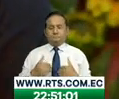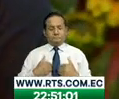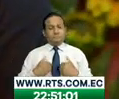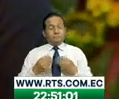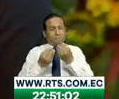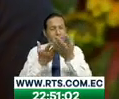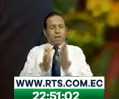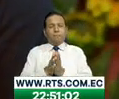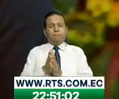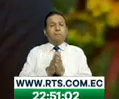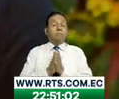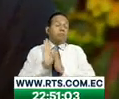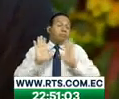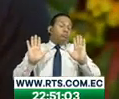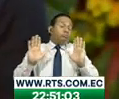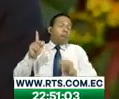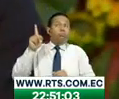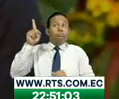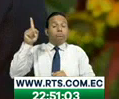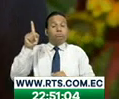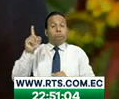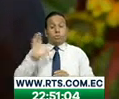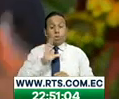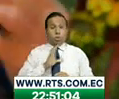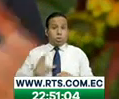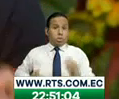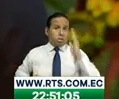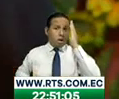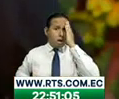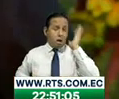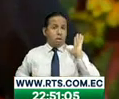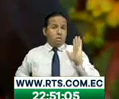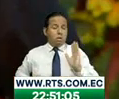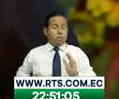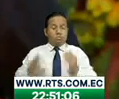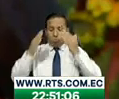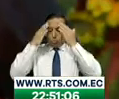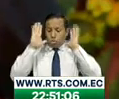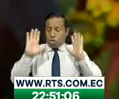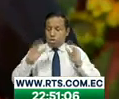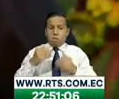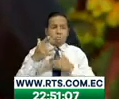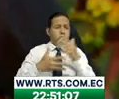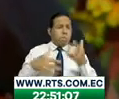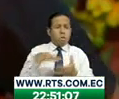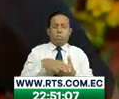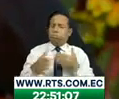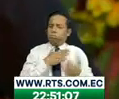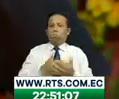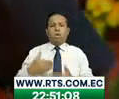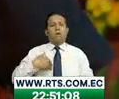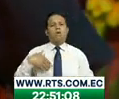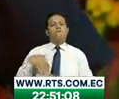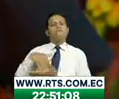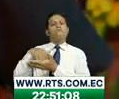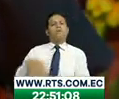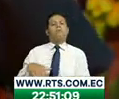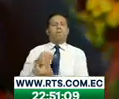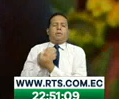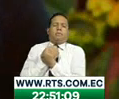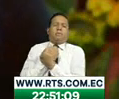el Señor sabrá todo lo que vaya a acontecer más adelante, pero yo estoy firme en el amor de Dios.